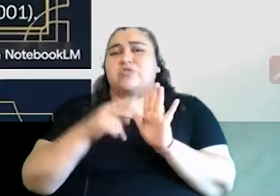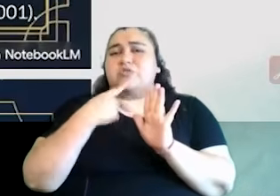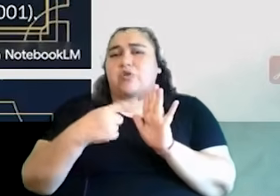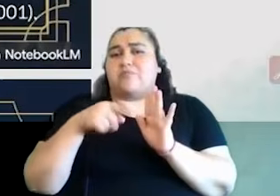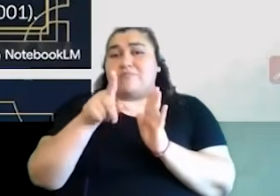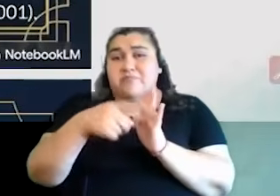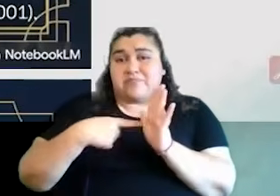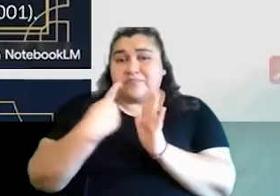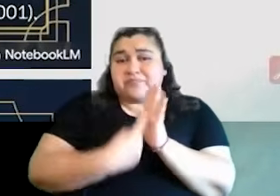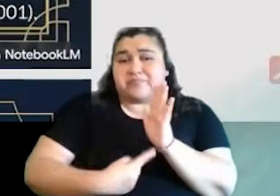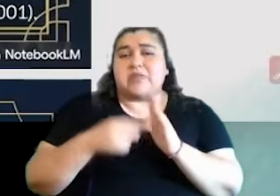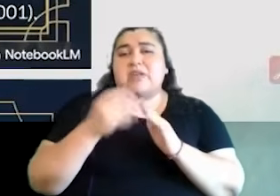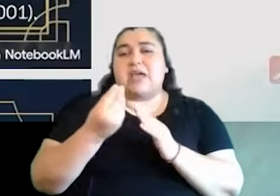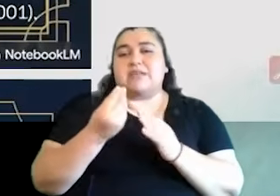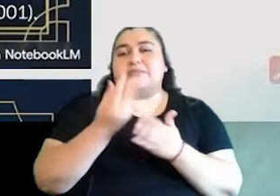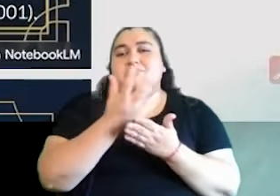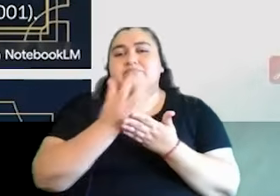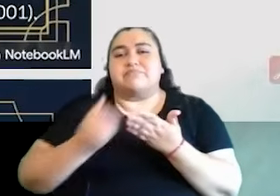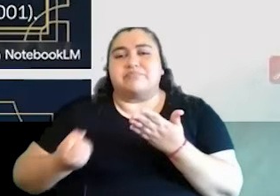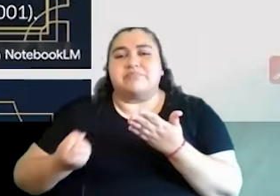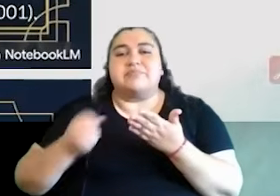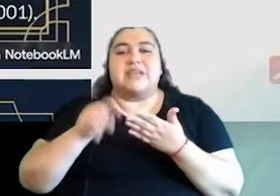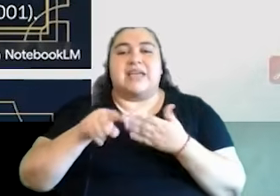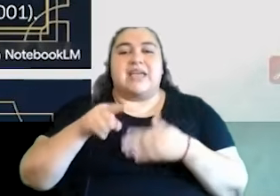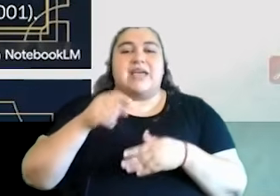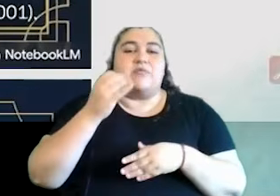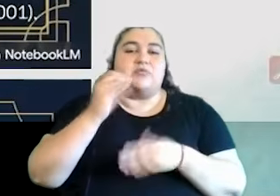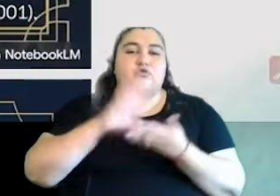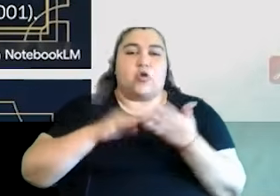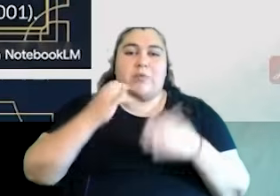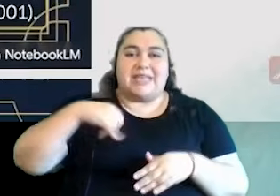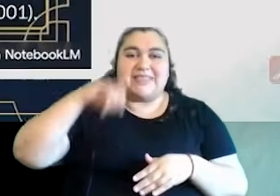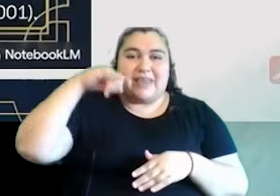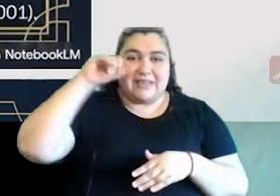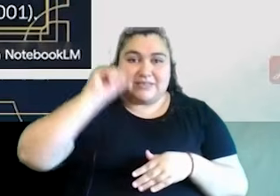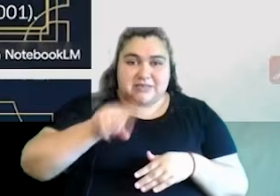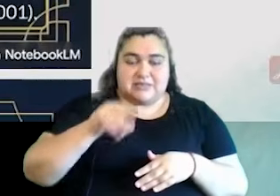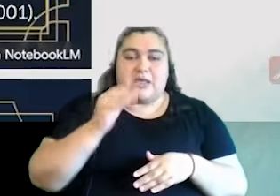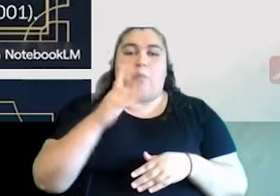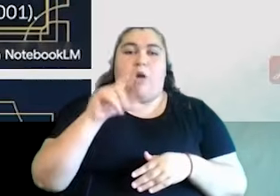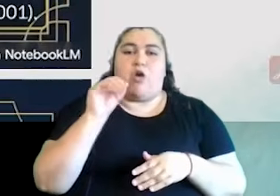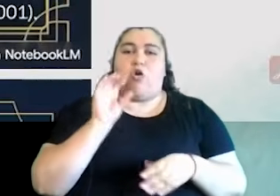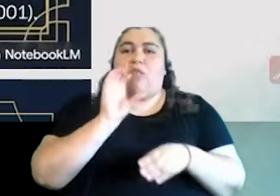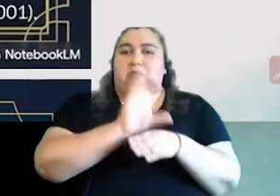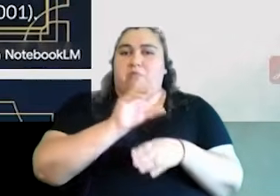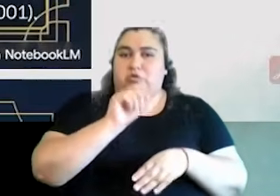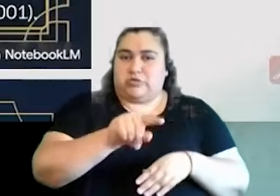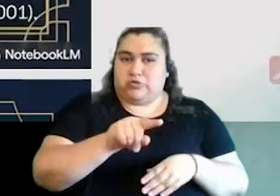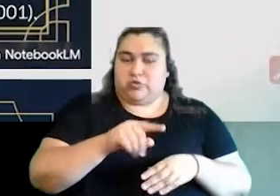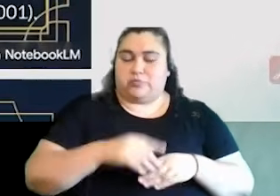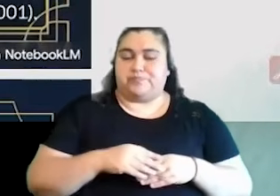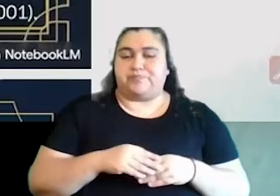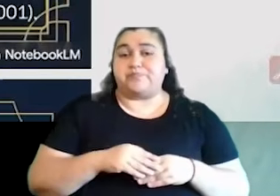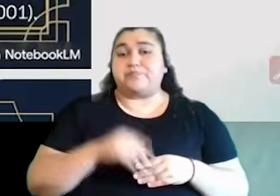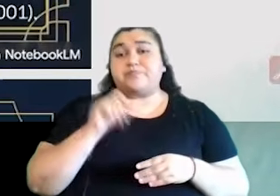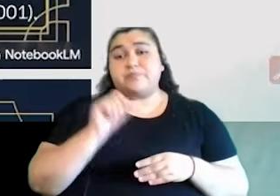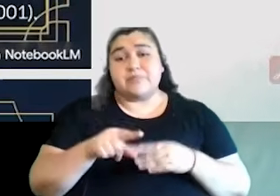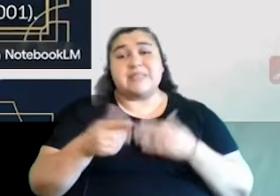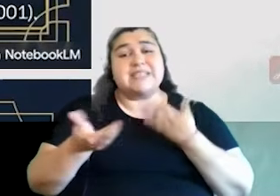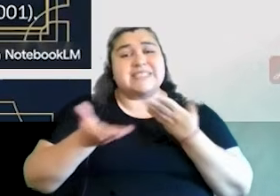las retenciones para los intereses de depósitos en moneda extranjera. Entonces se beneficia un poco también la